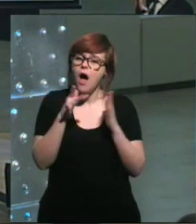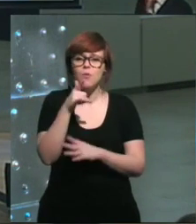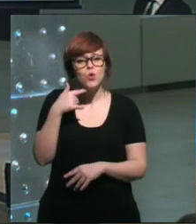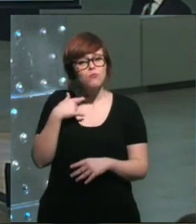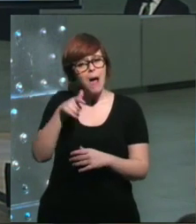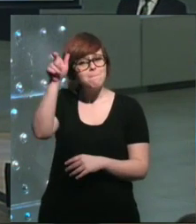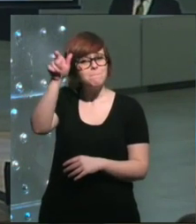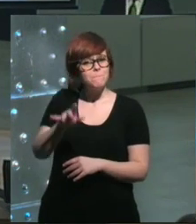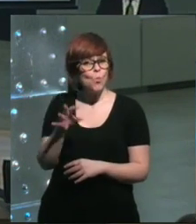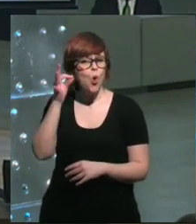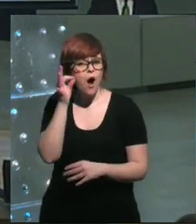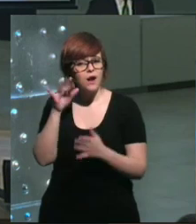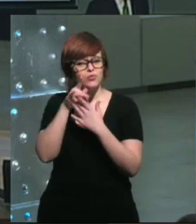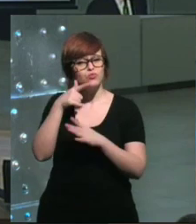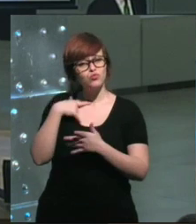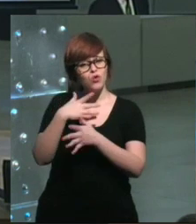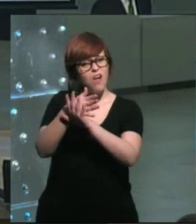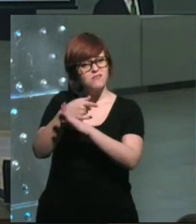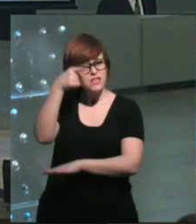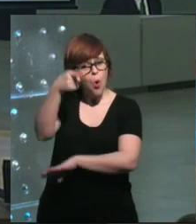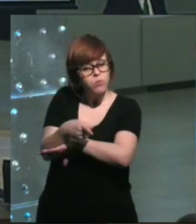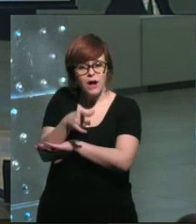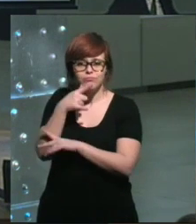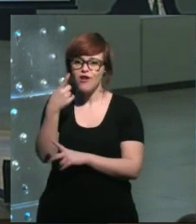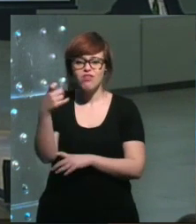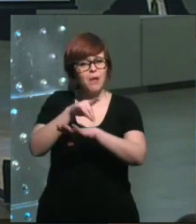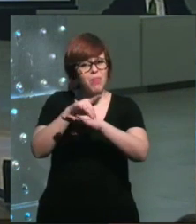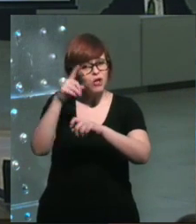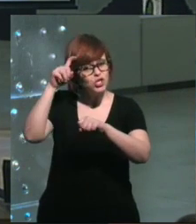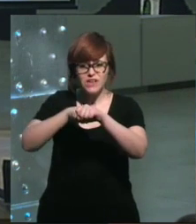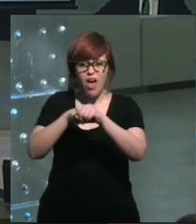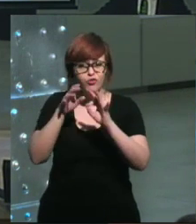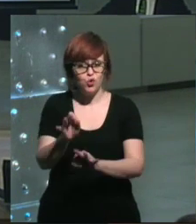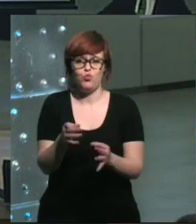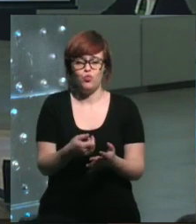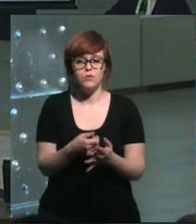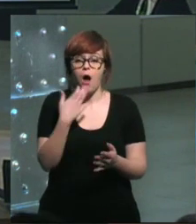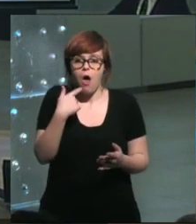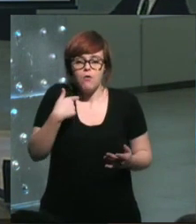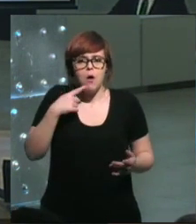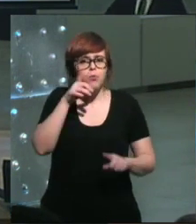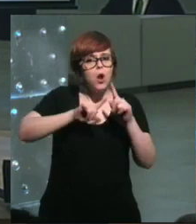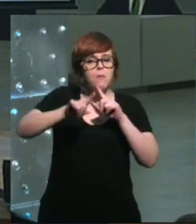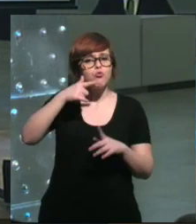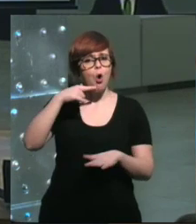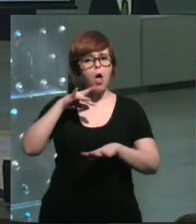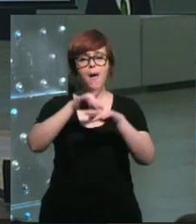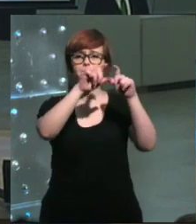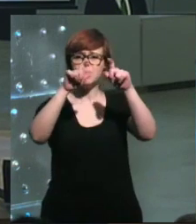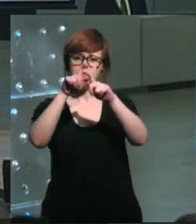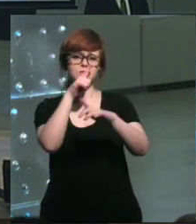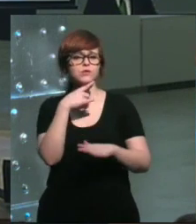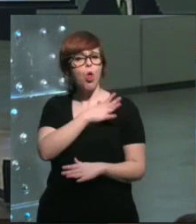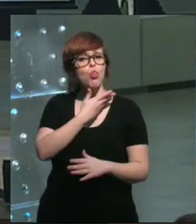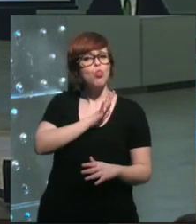necesitar muchísimos servicios médicos de psiquiatría y psicología. ¿Dónde está el problema? O sea, si soy un empresario y puedo elegir a quién darle pólizas de